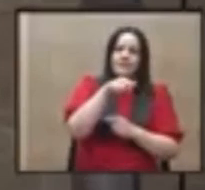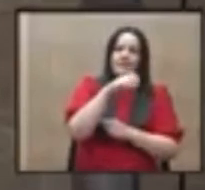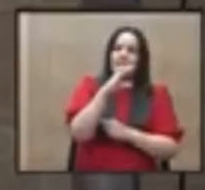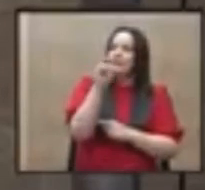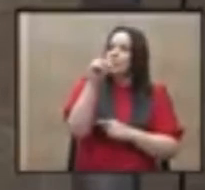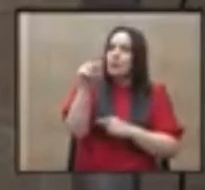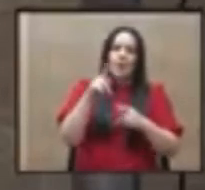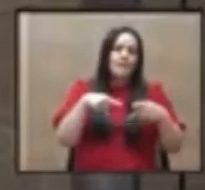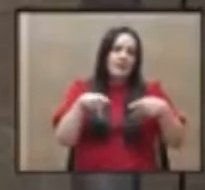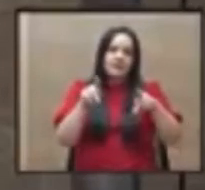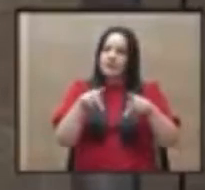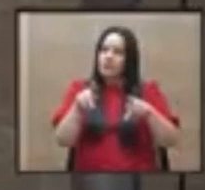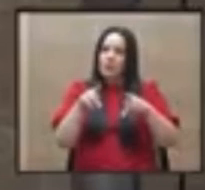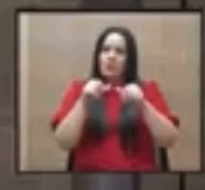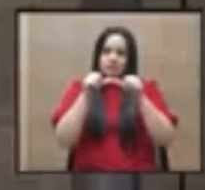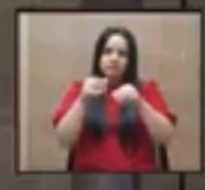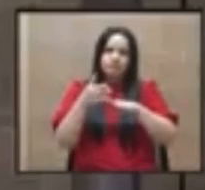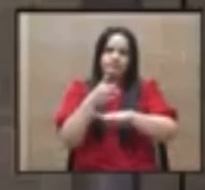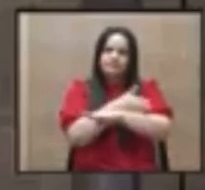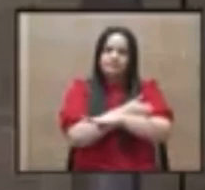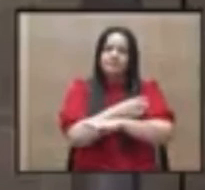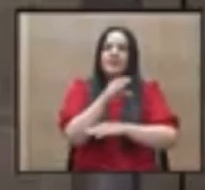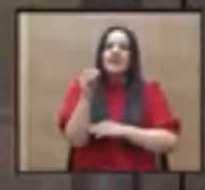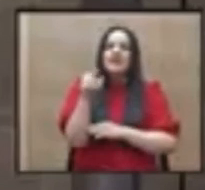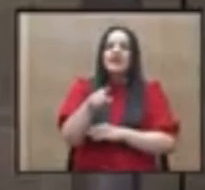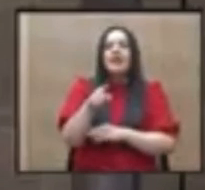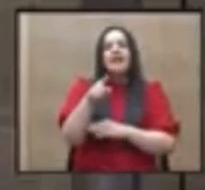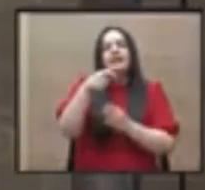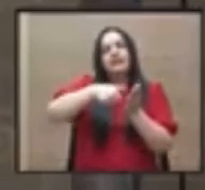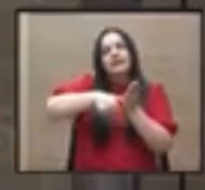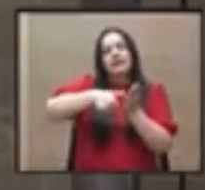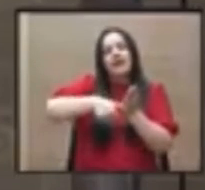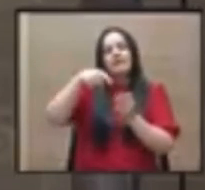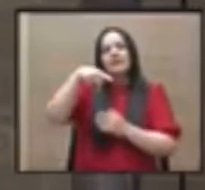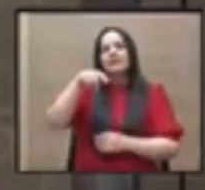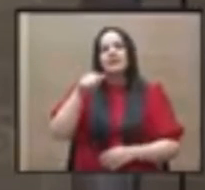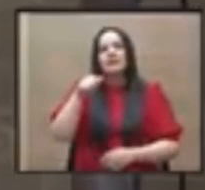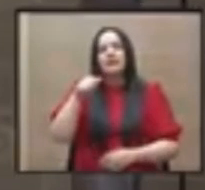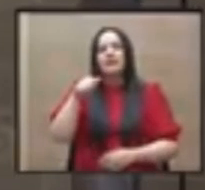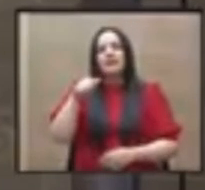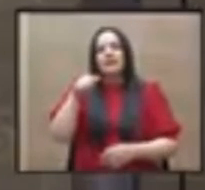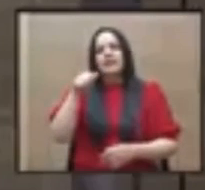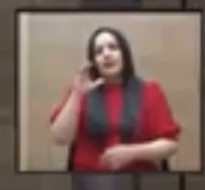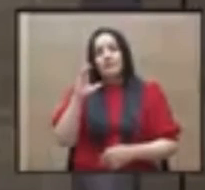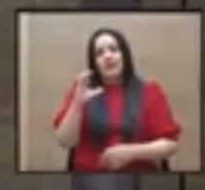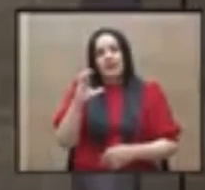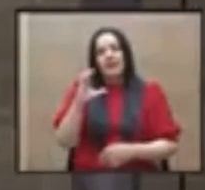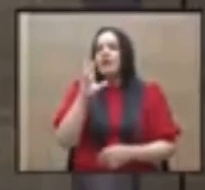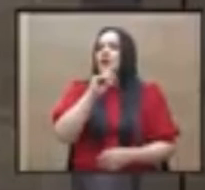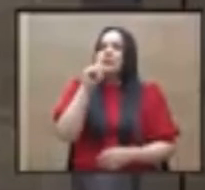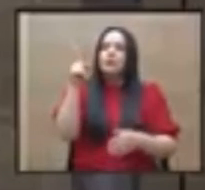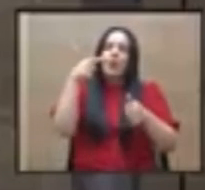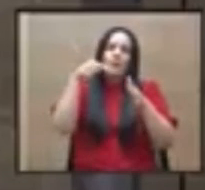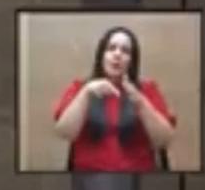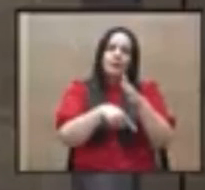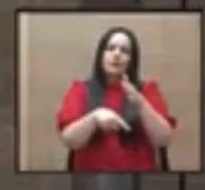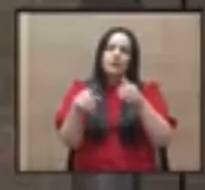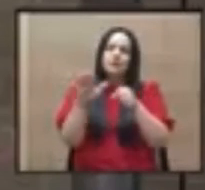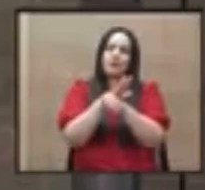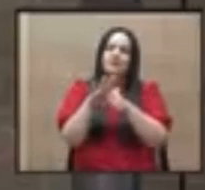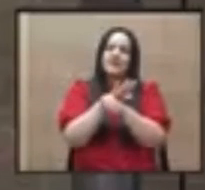avanzara. Además, el dictamen de la fracción de gobierno no profundiza lo suficiente